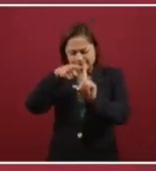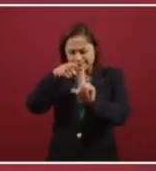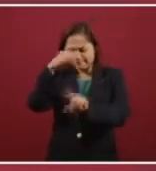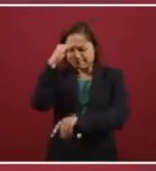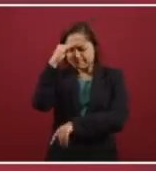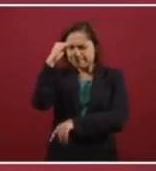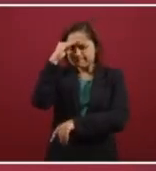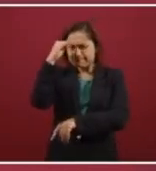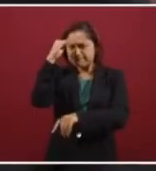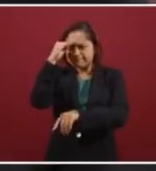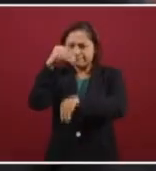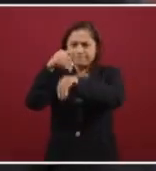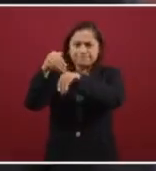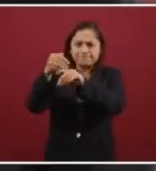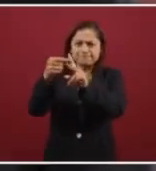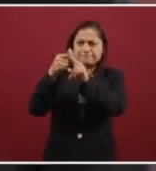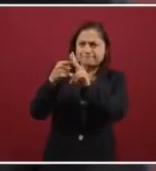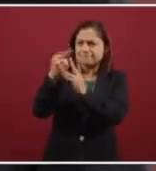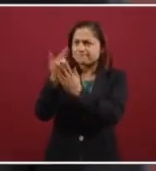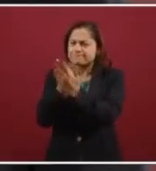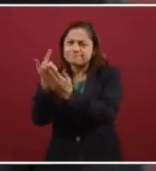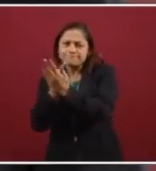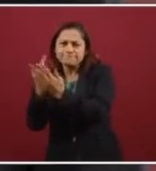las cifras los datos